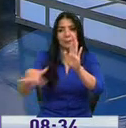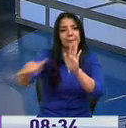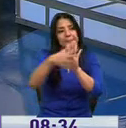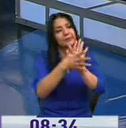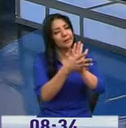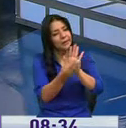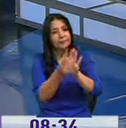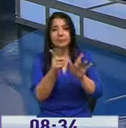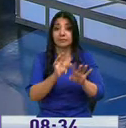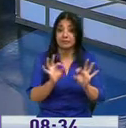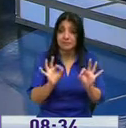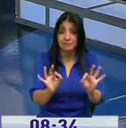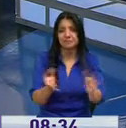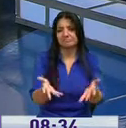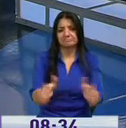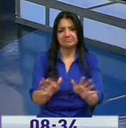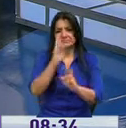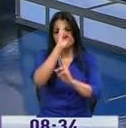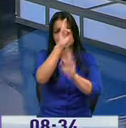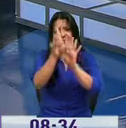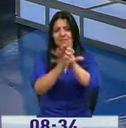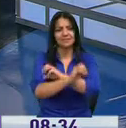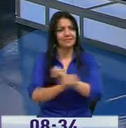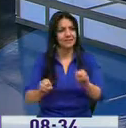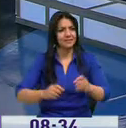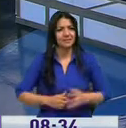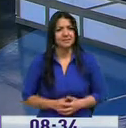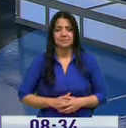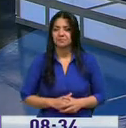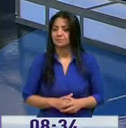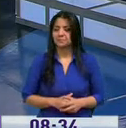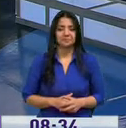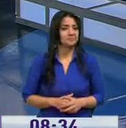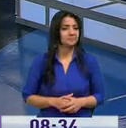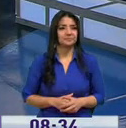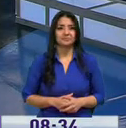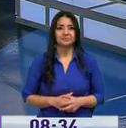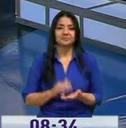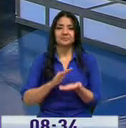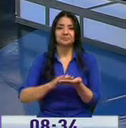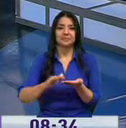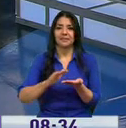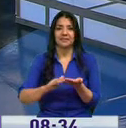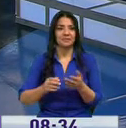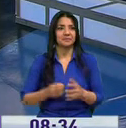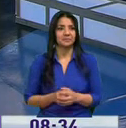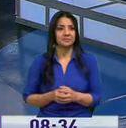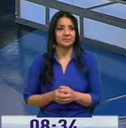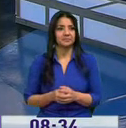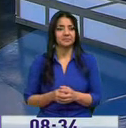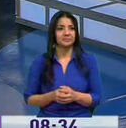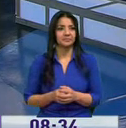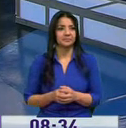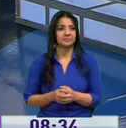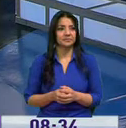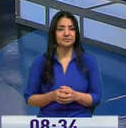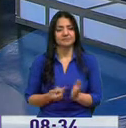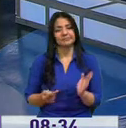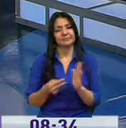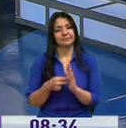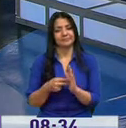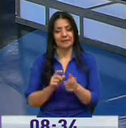ciudad. Qué horror. Y no lo hacen. Realmente qué horror. Sorprendente. A mí. Perdona que me cambie de esto, pero y no te esté viendo, pero qué